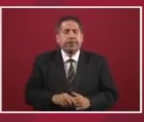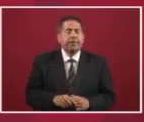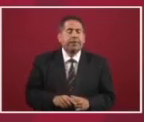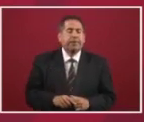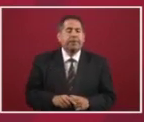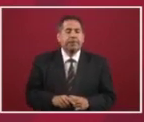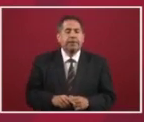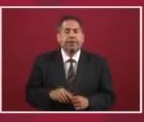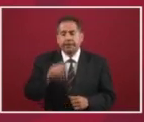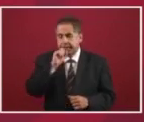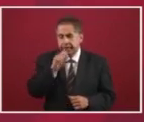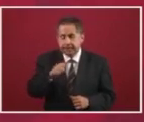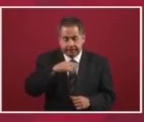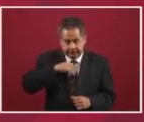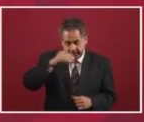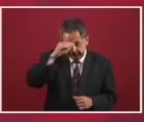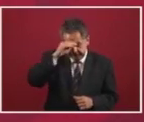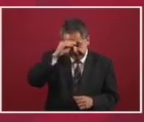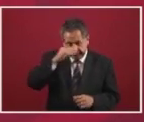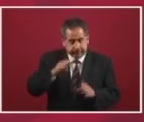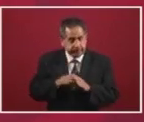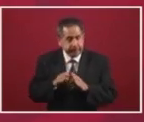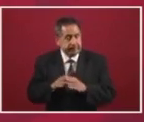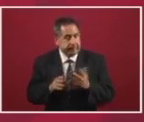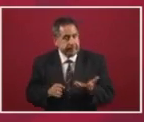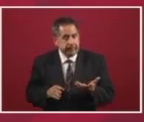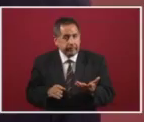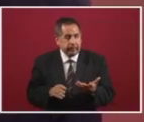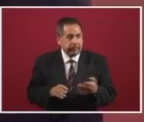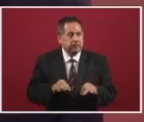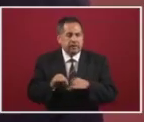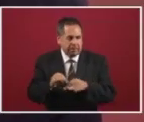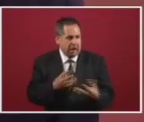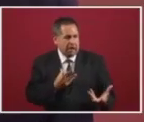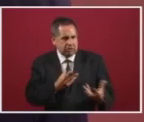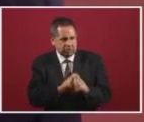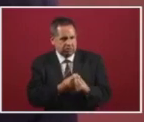de buscar la manera de colaborar